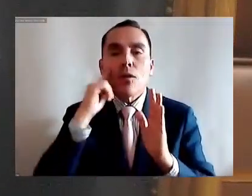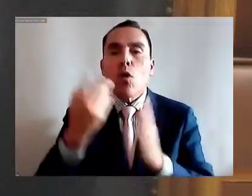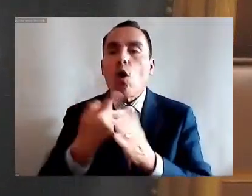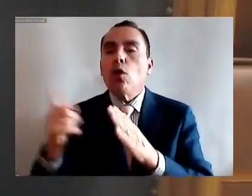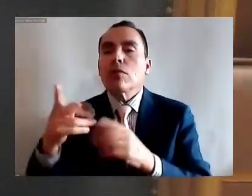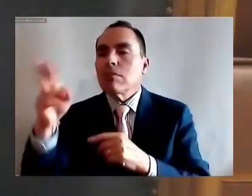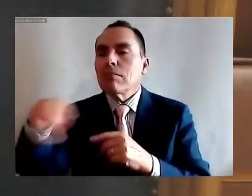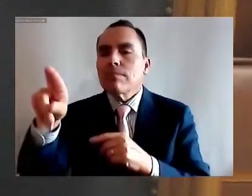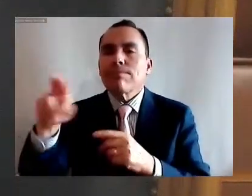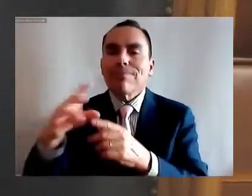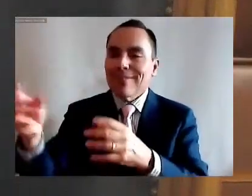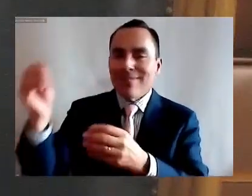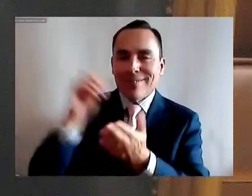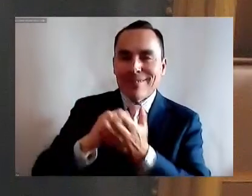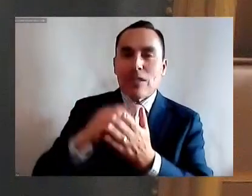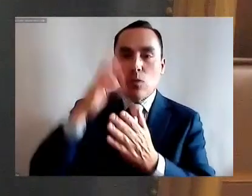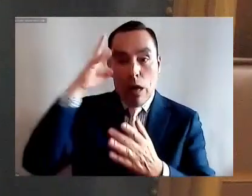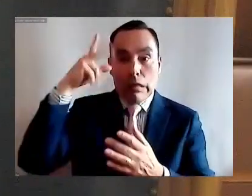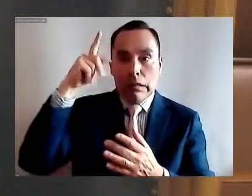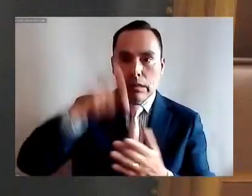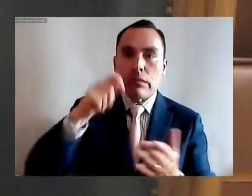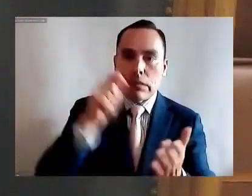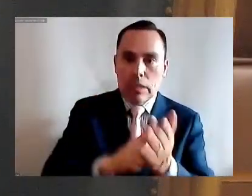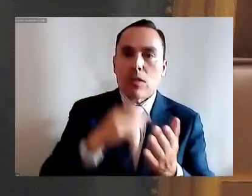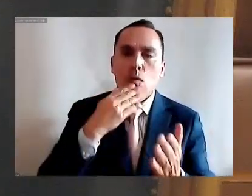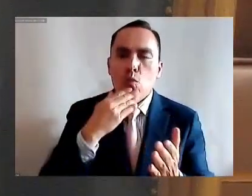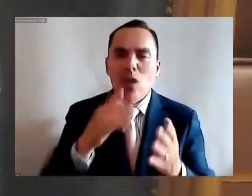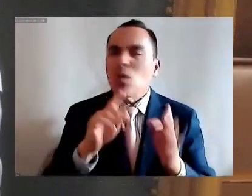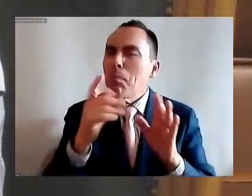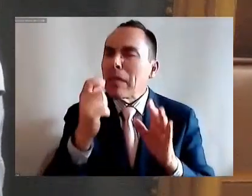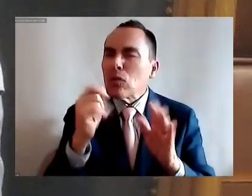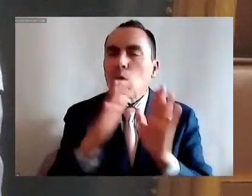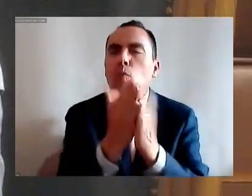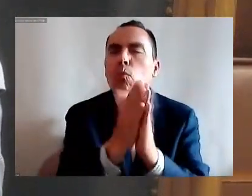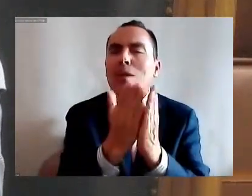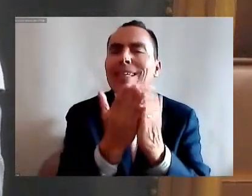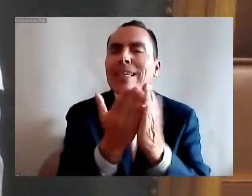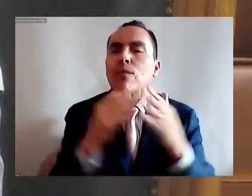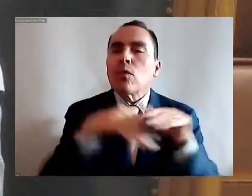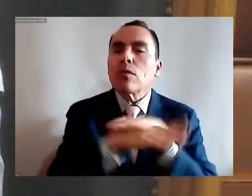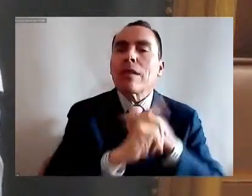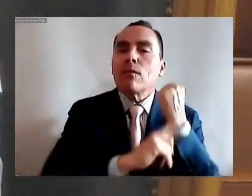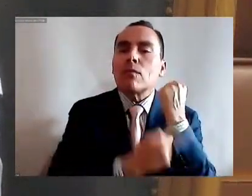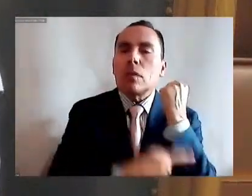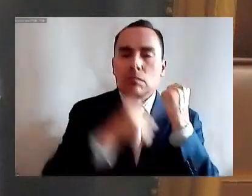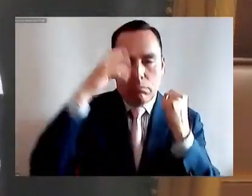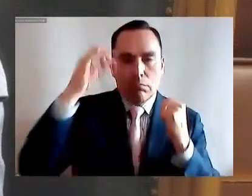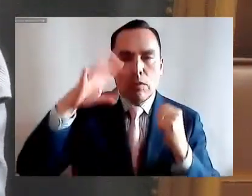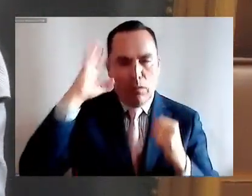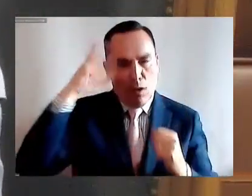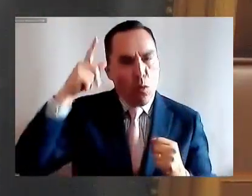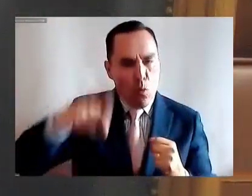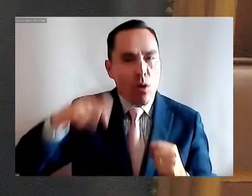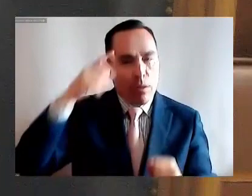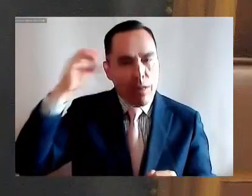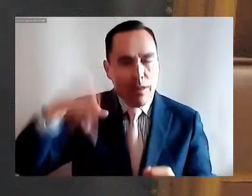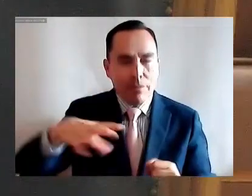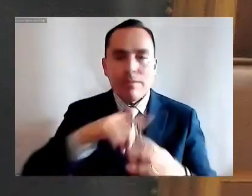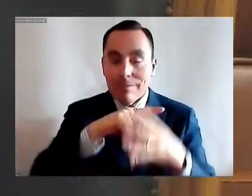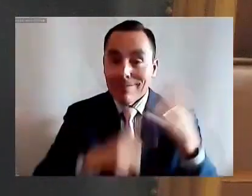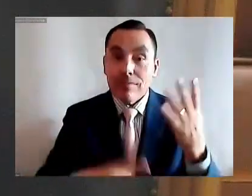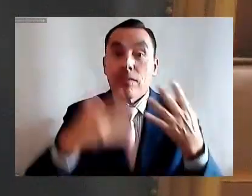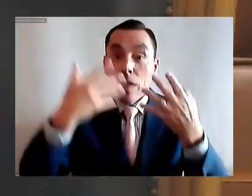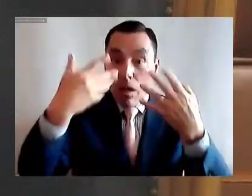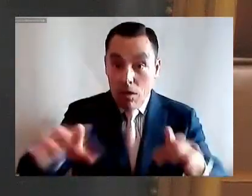concursos de sentencias, etcétera. Nosotros, a fines del año 2022, nos atrevimos a encargarle a estas